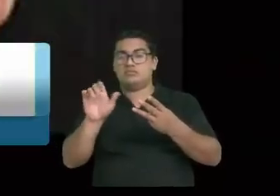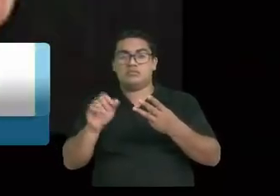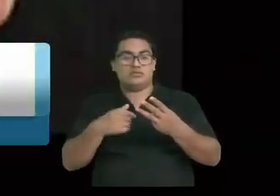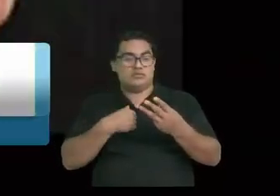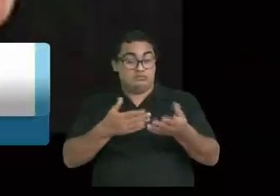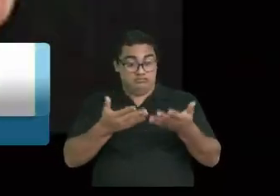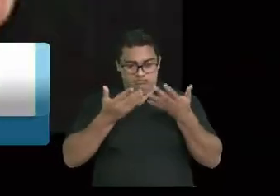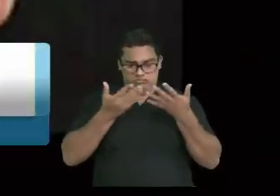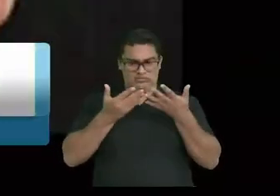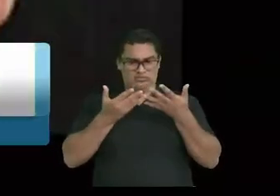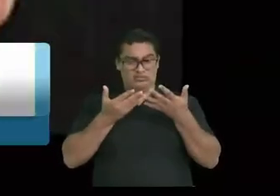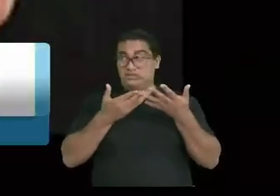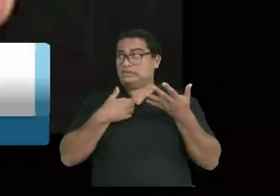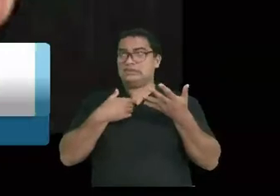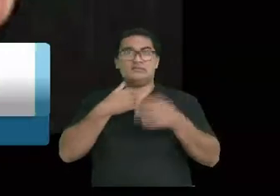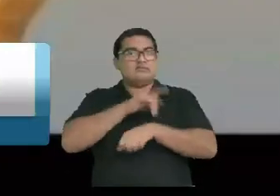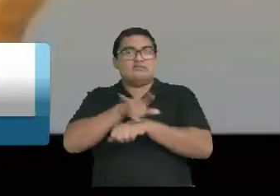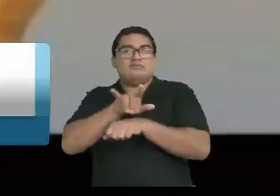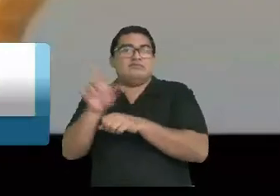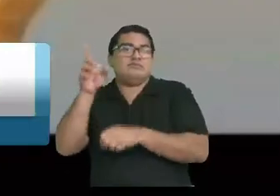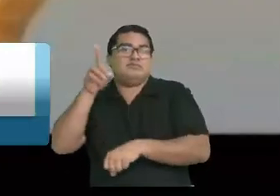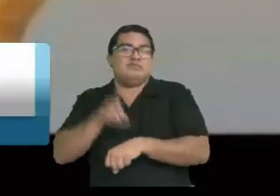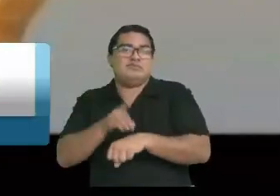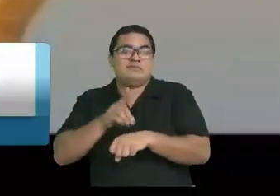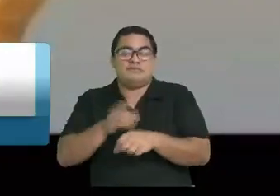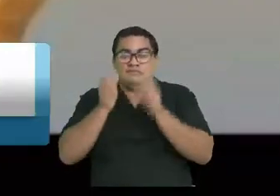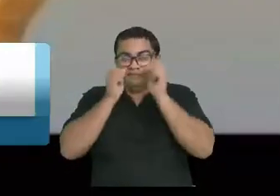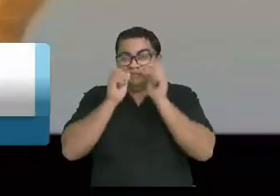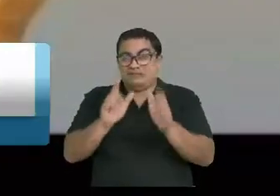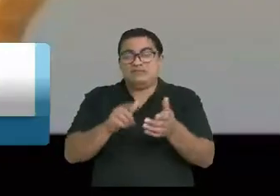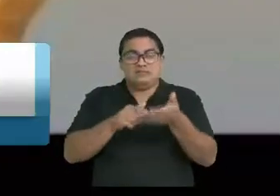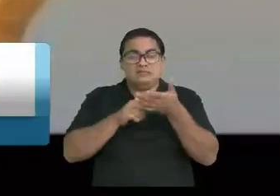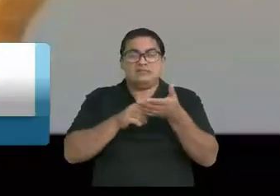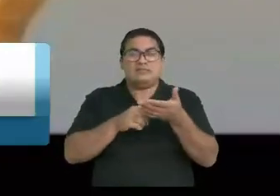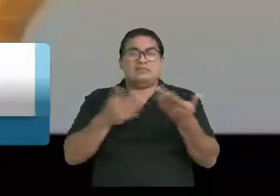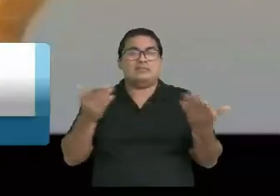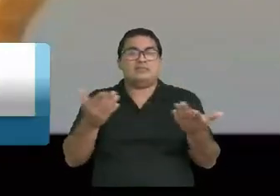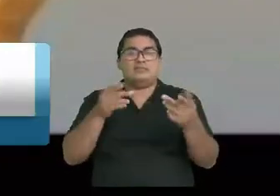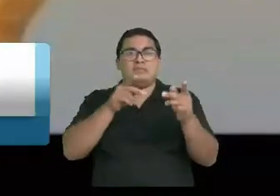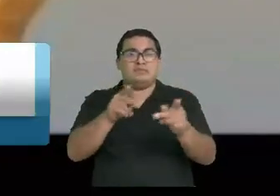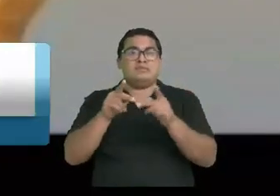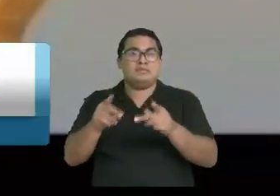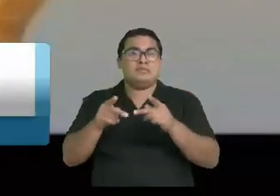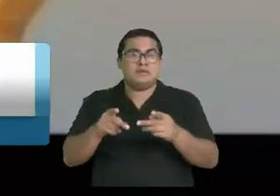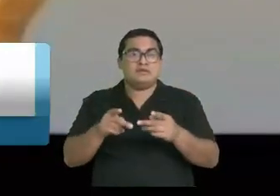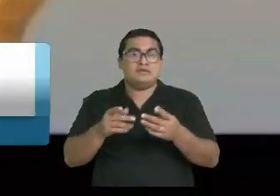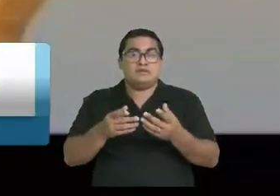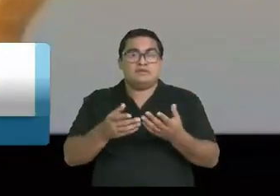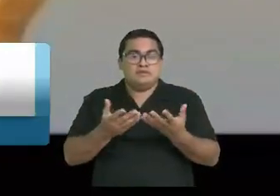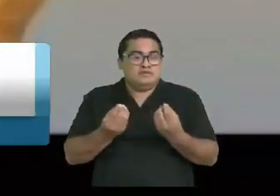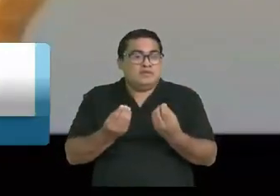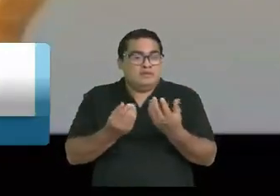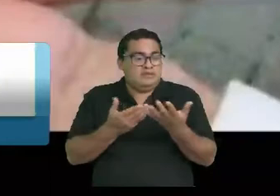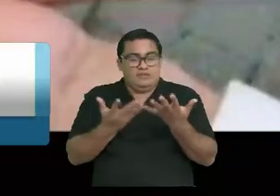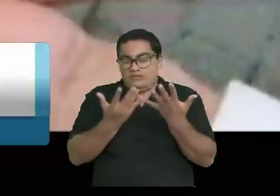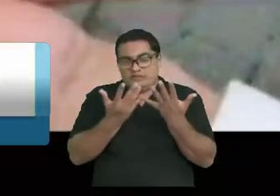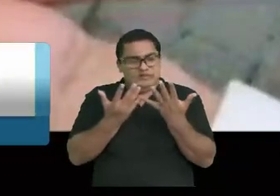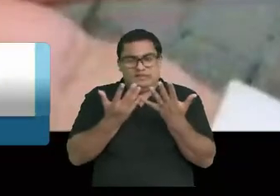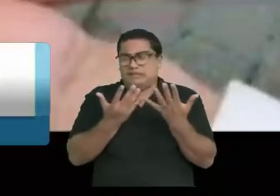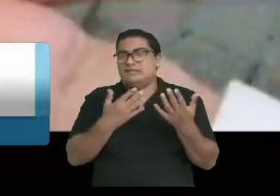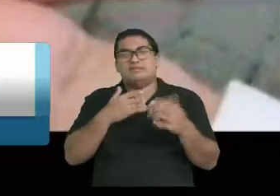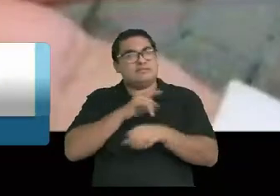roja, lo primero que voy a hacer es ir al médico. Así es. Me voy a asustar. Entonces la gente va más por saber qué es, pues. Así